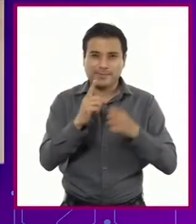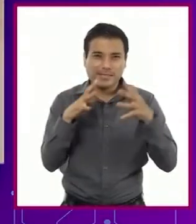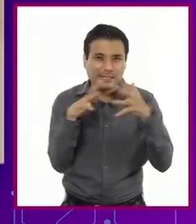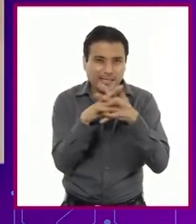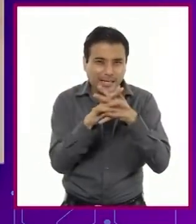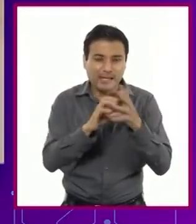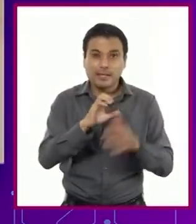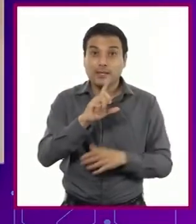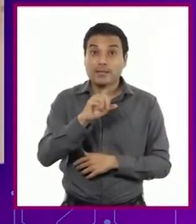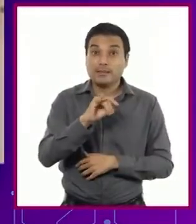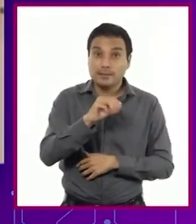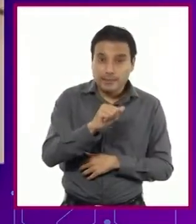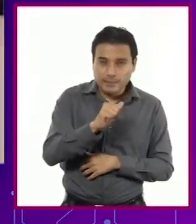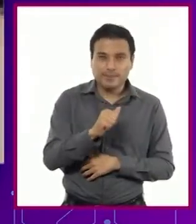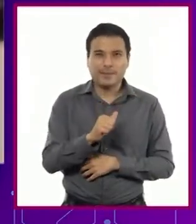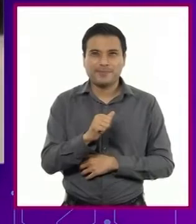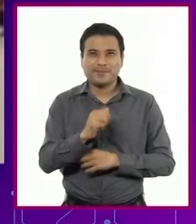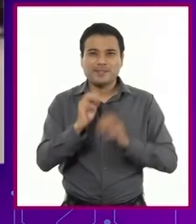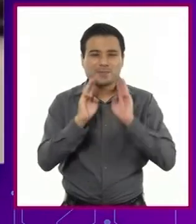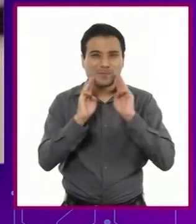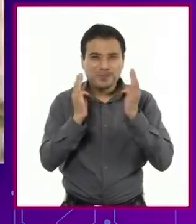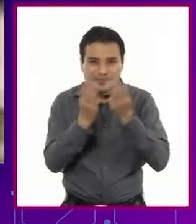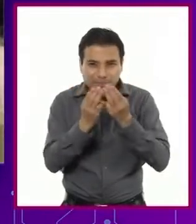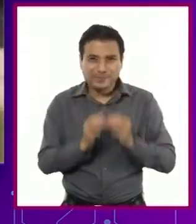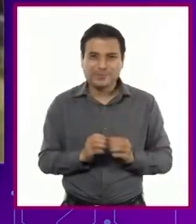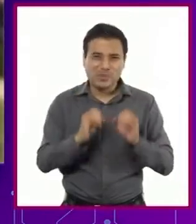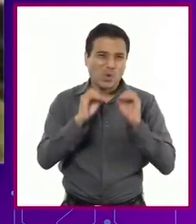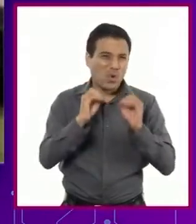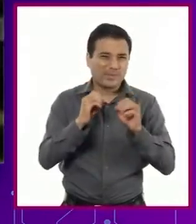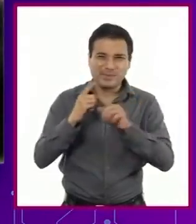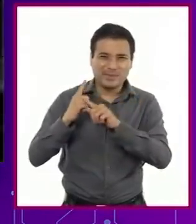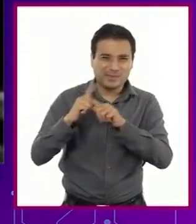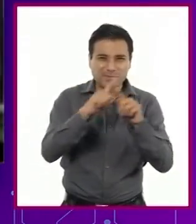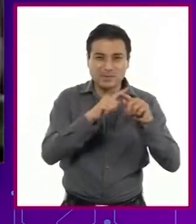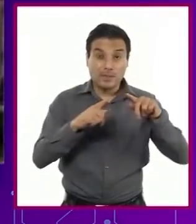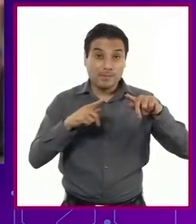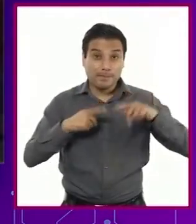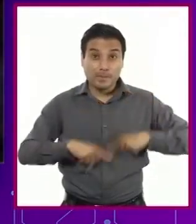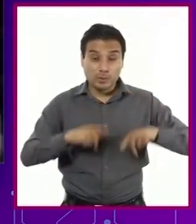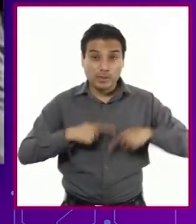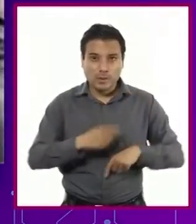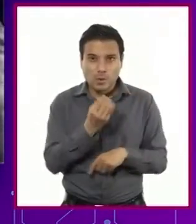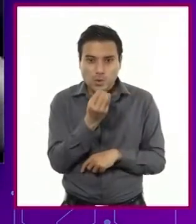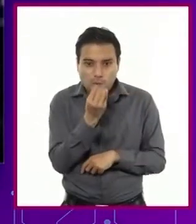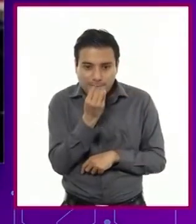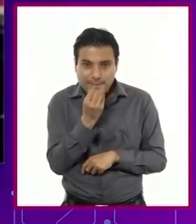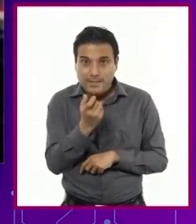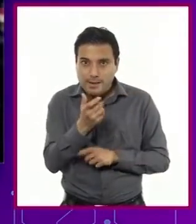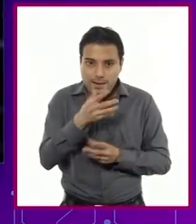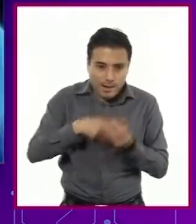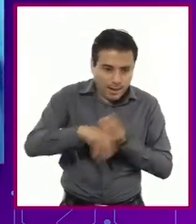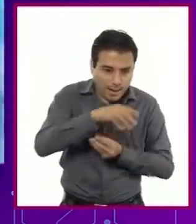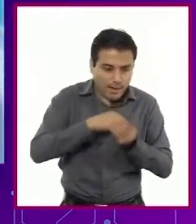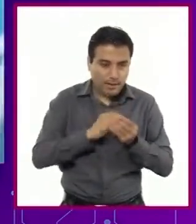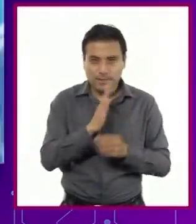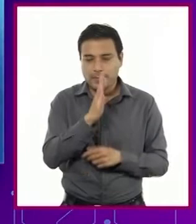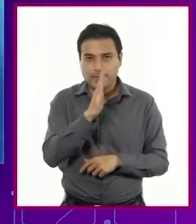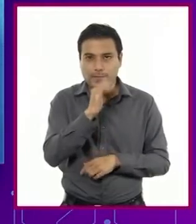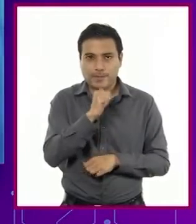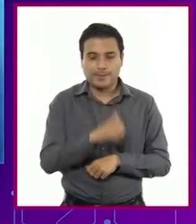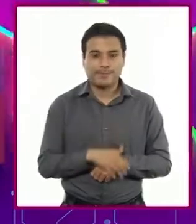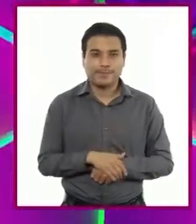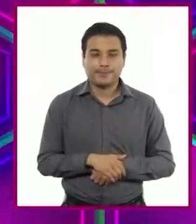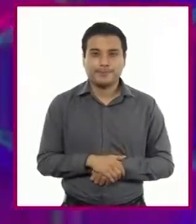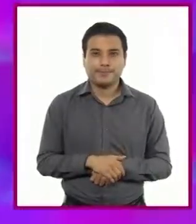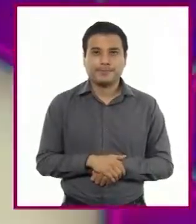delincuencia organizada o competencias desleales, no pueden generar alimentos de calidad y en cantidad suficiente para su